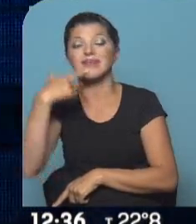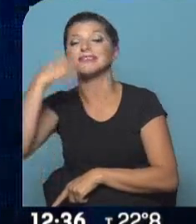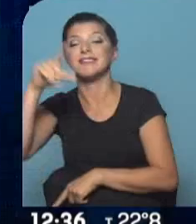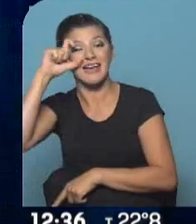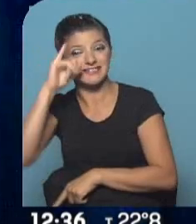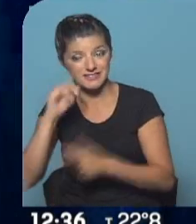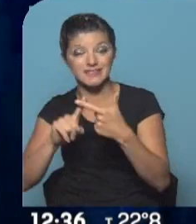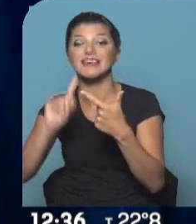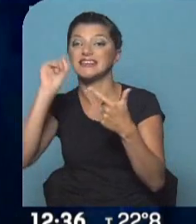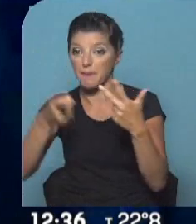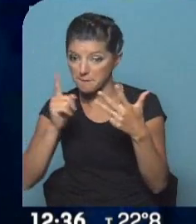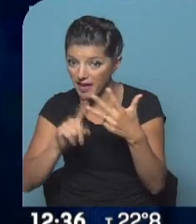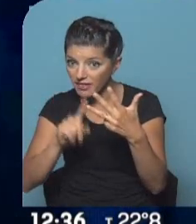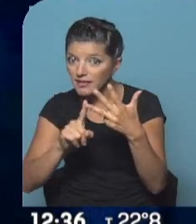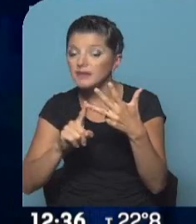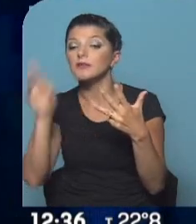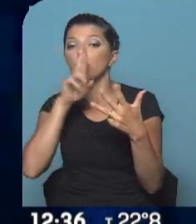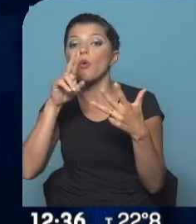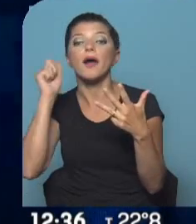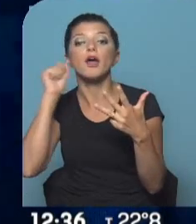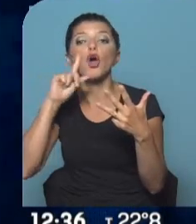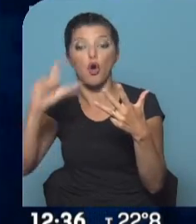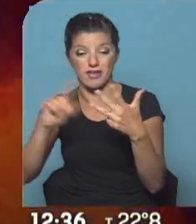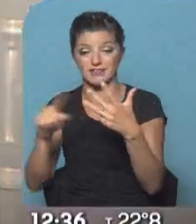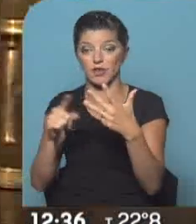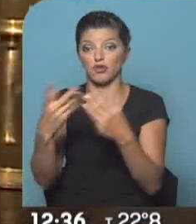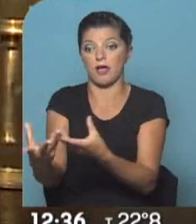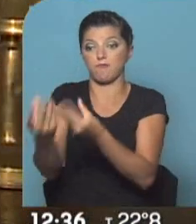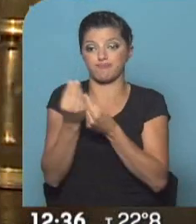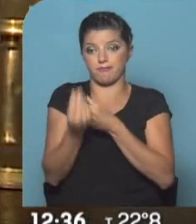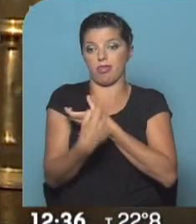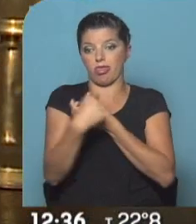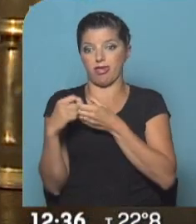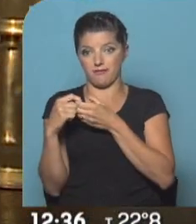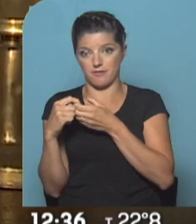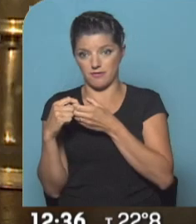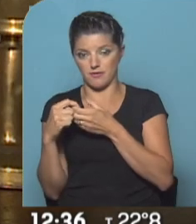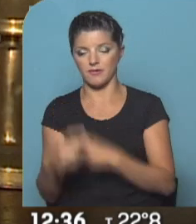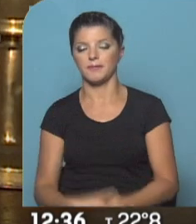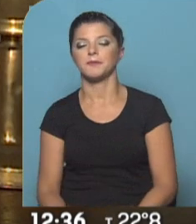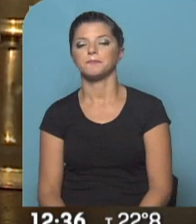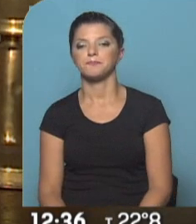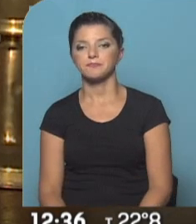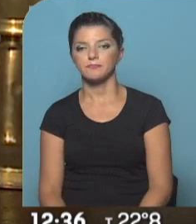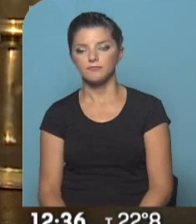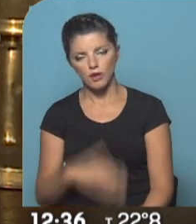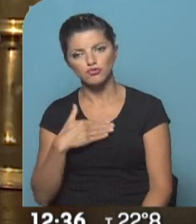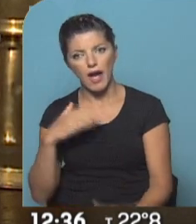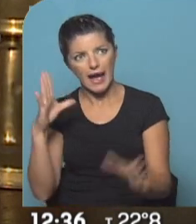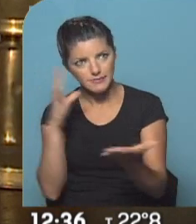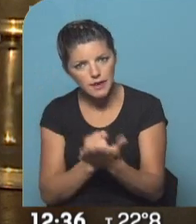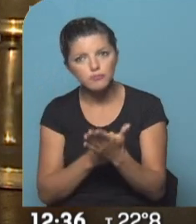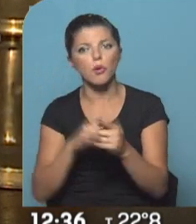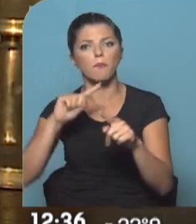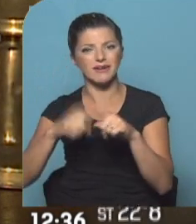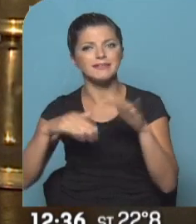Sánchez, e incluso de la demócrata cristiana Goic. Hacer toda una política de desarrollo social, de fomento productivo,